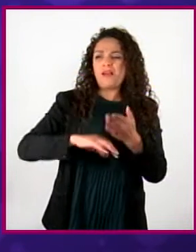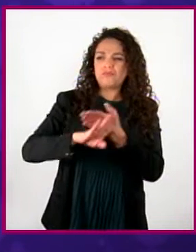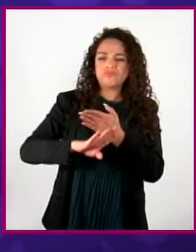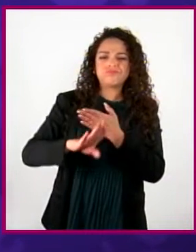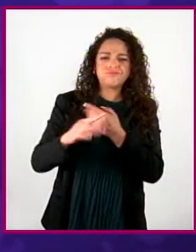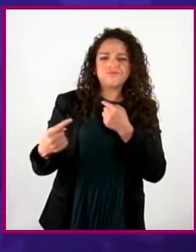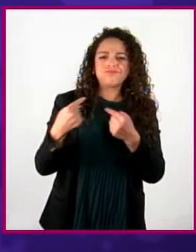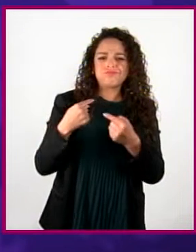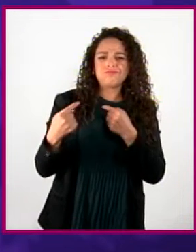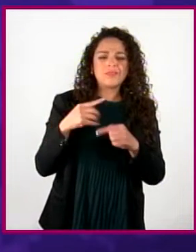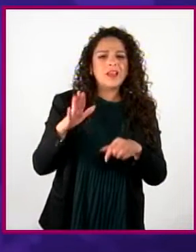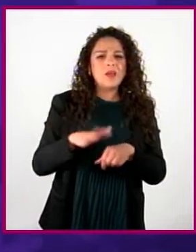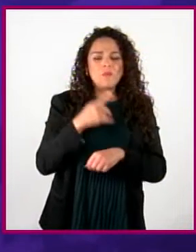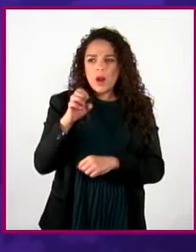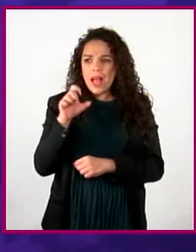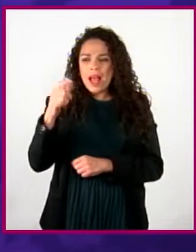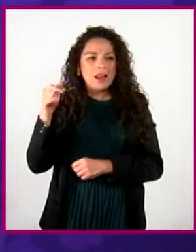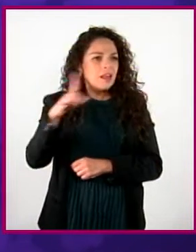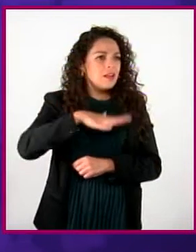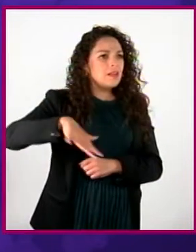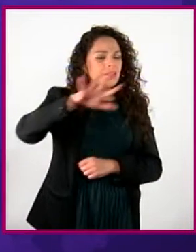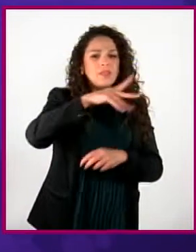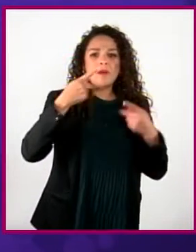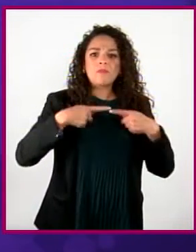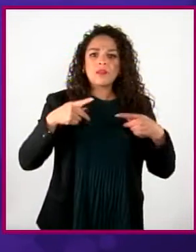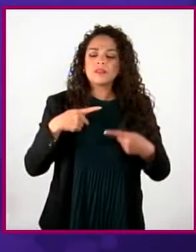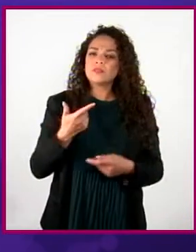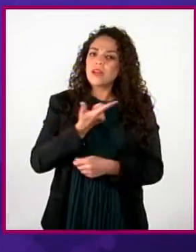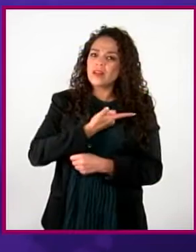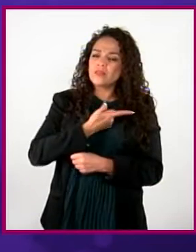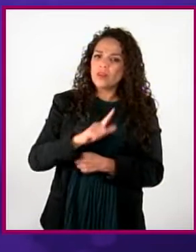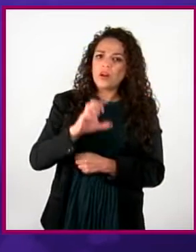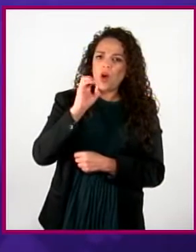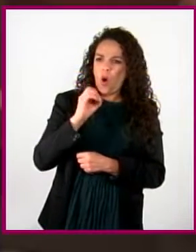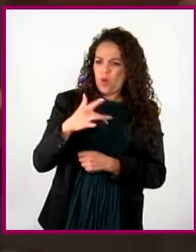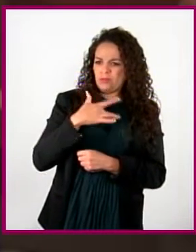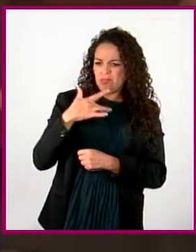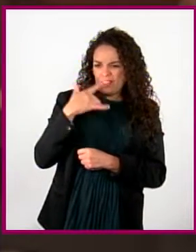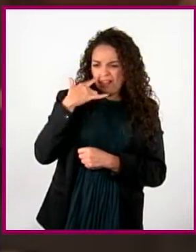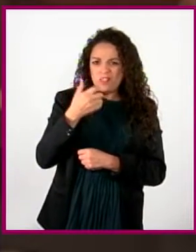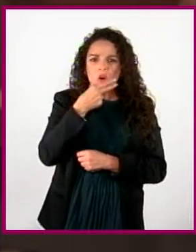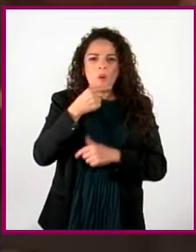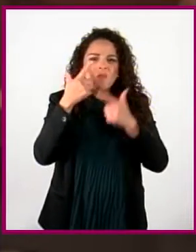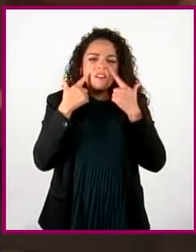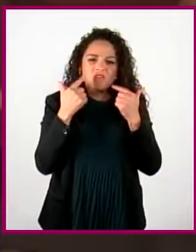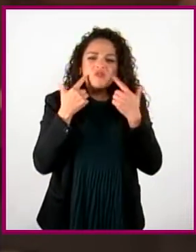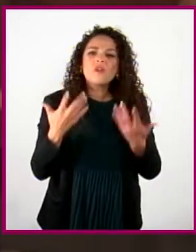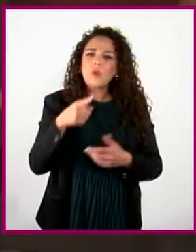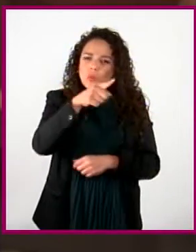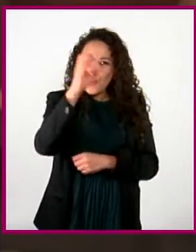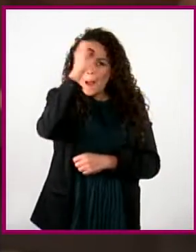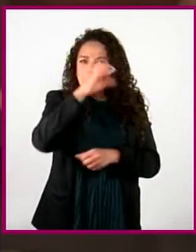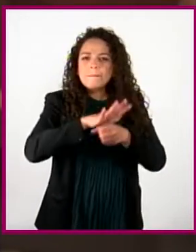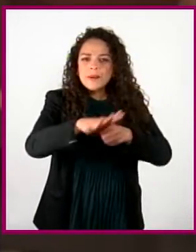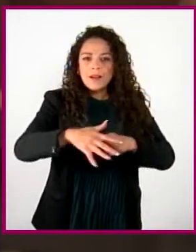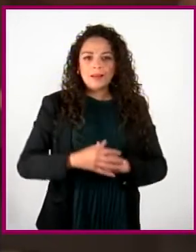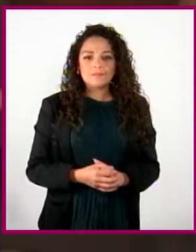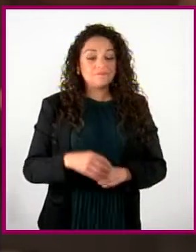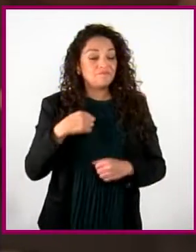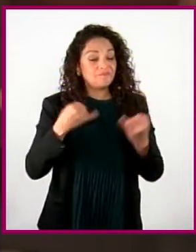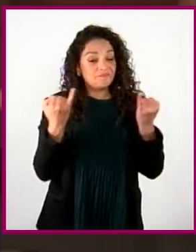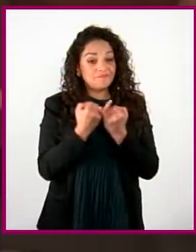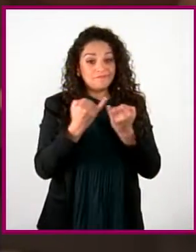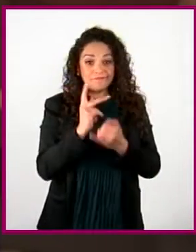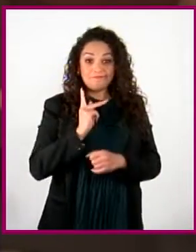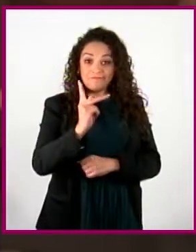qué él y a tanta gente le causa tanto conflicto que los hombres lloren. ¿Qué opinan? Soy totalmente de tu club, Nico. No